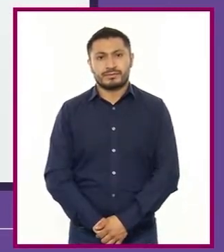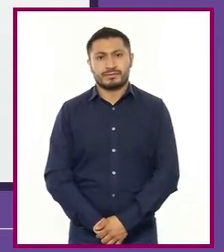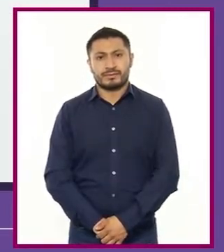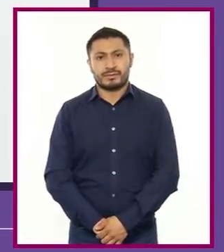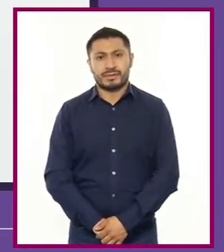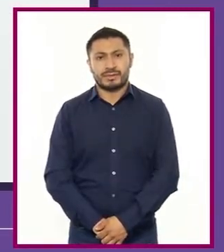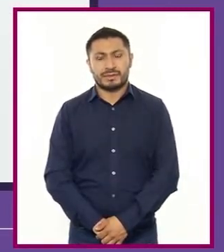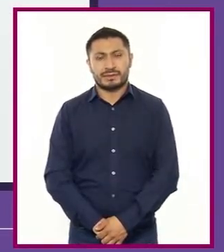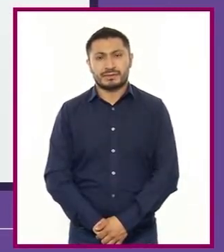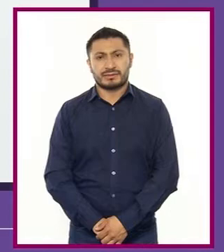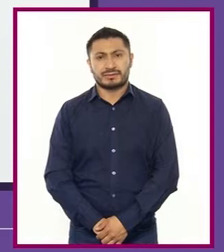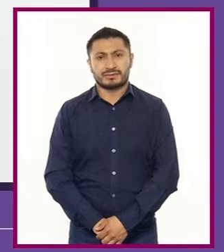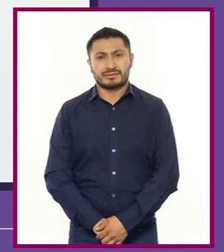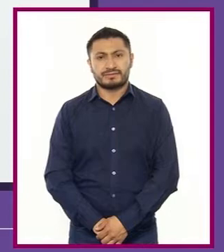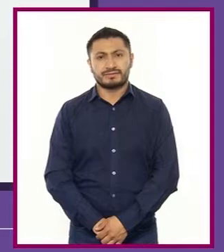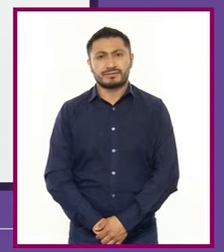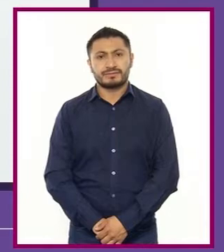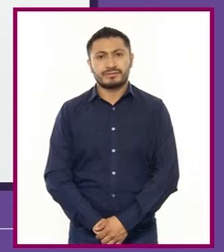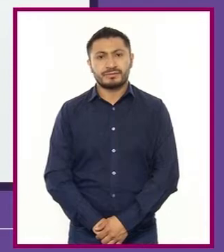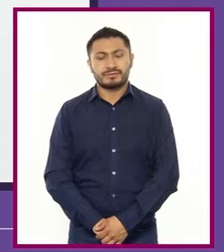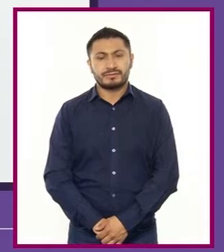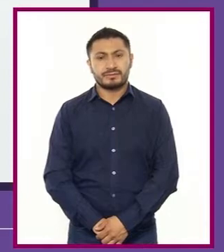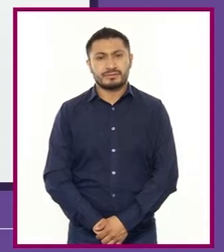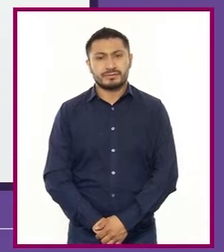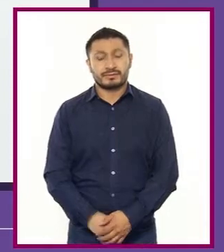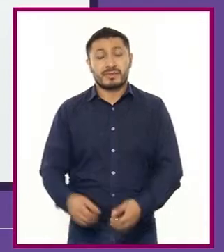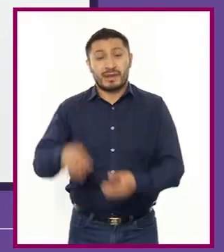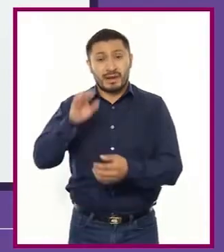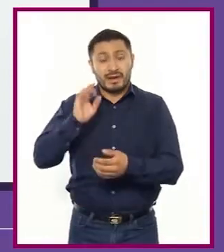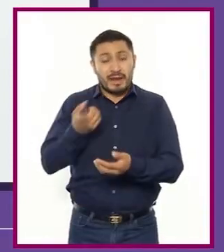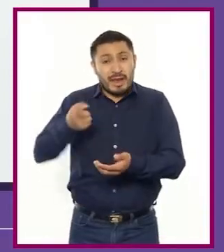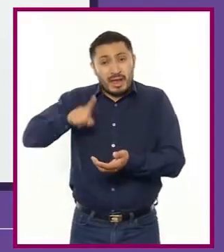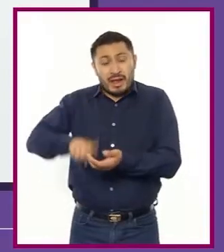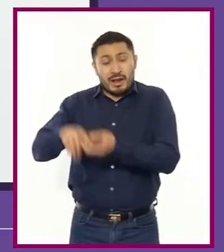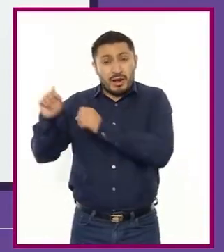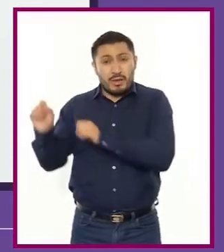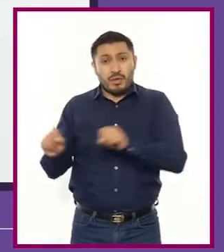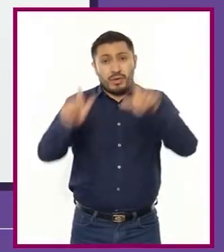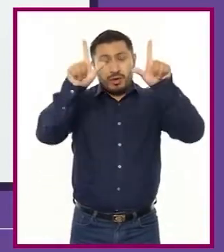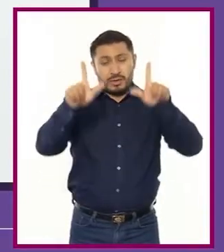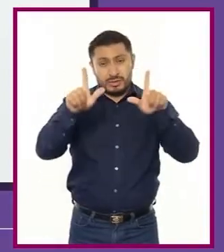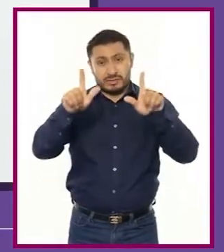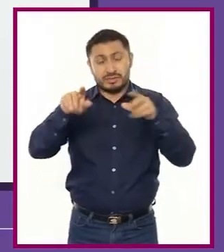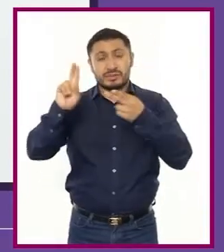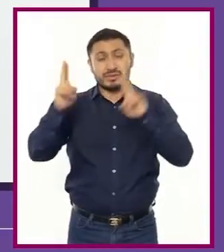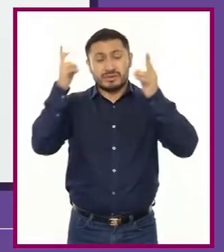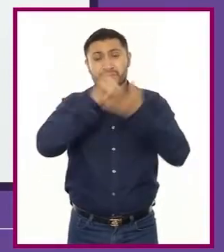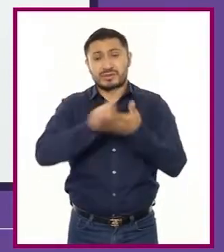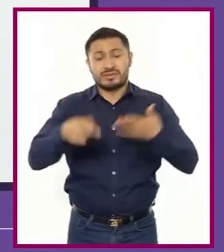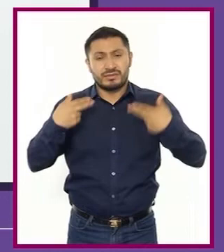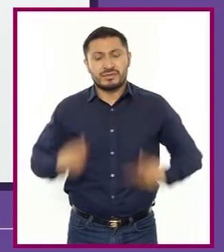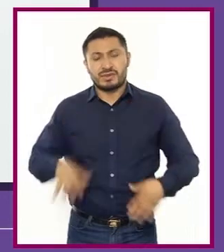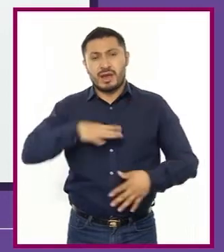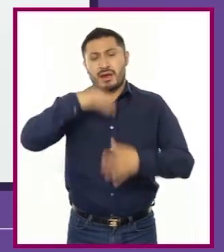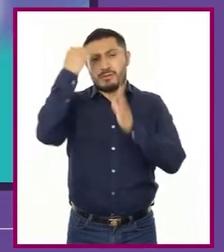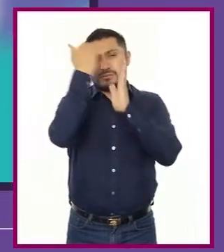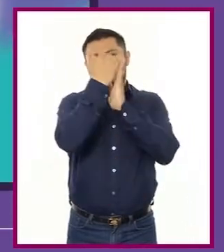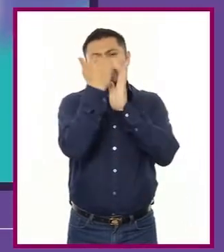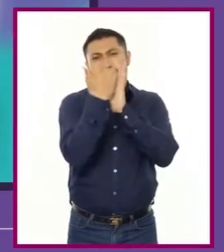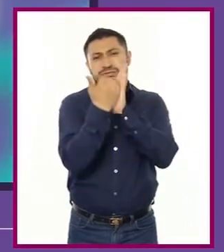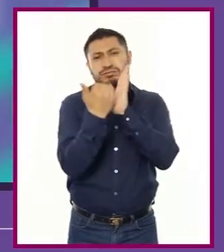A partir de la emisión de la Declaración Universal de los Derechos Humanos, viene una cascada de